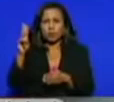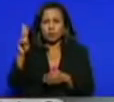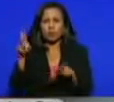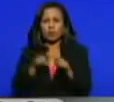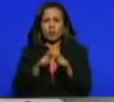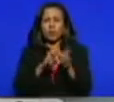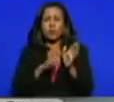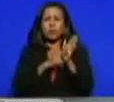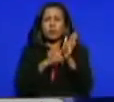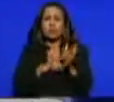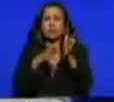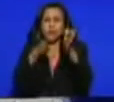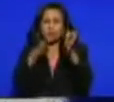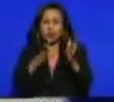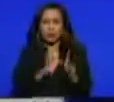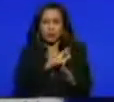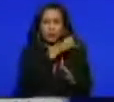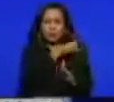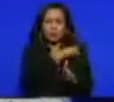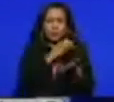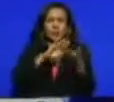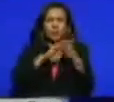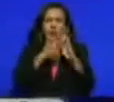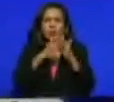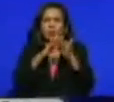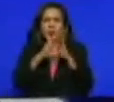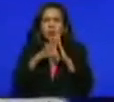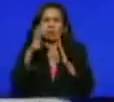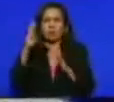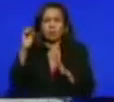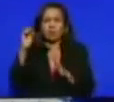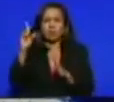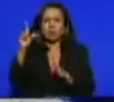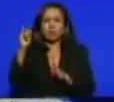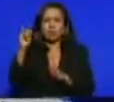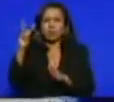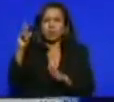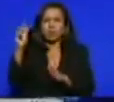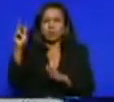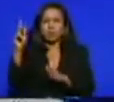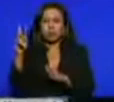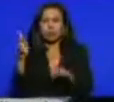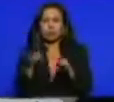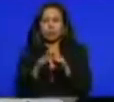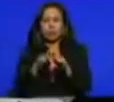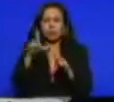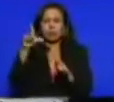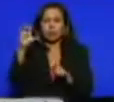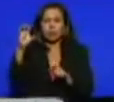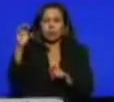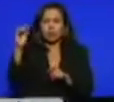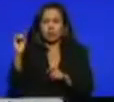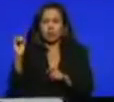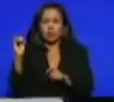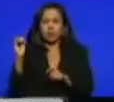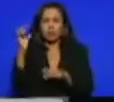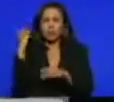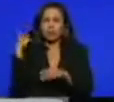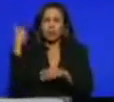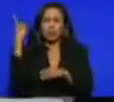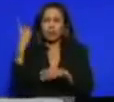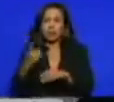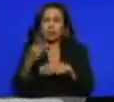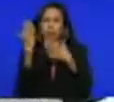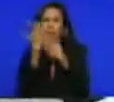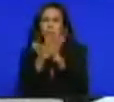representante de la Junta Comunal de Monagrillo, Francisco Bolívar Pérez, y de Leo Alvarado, director de SER TV. Estos